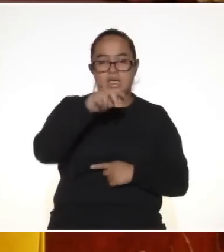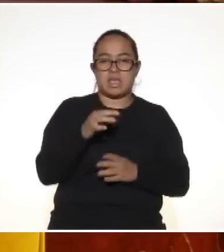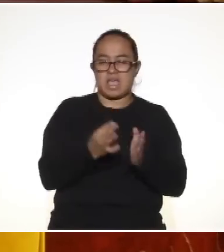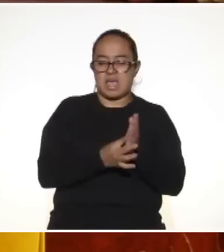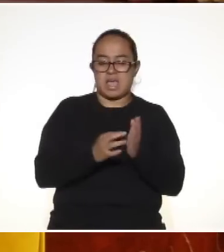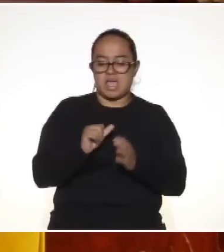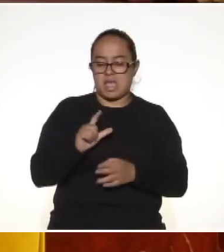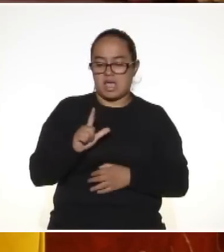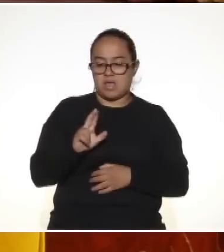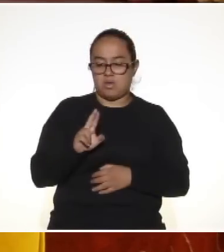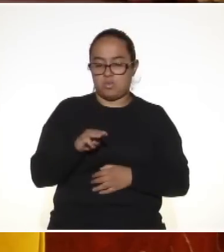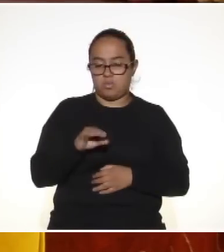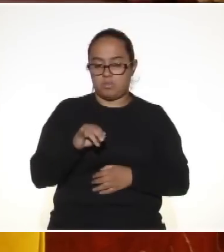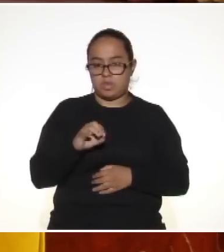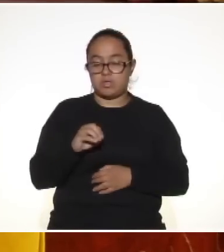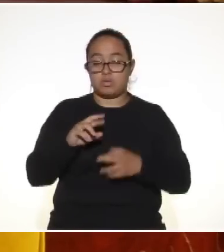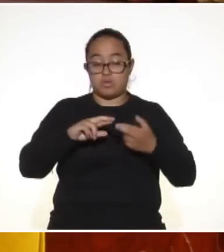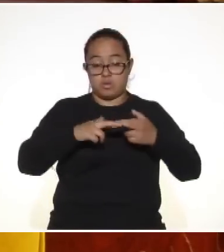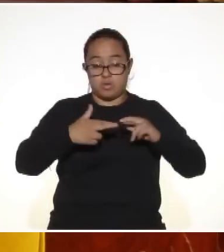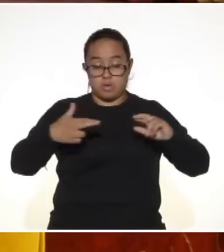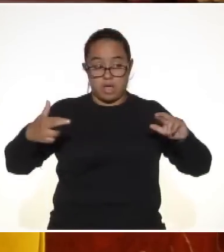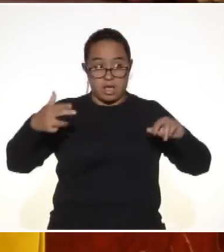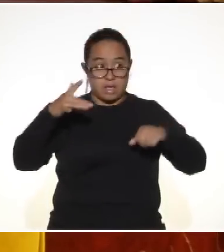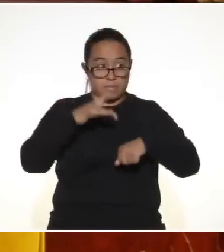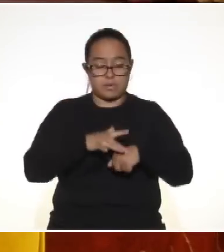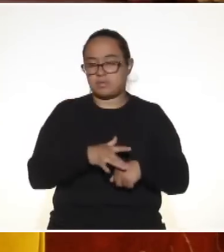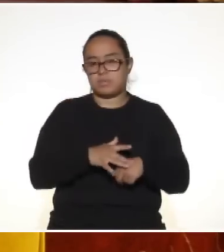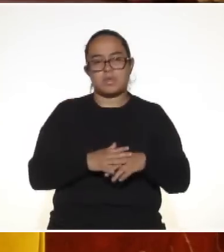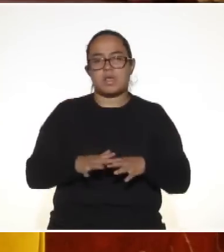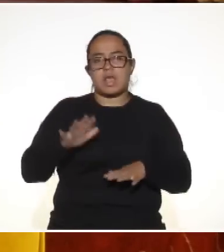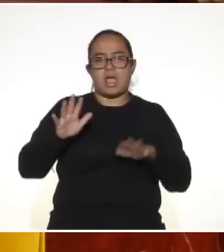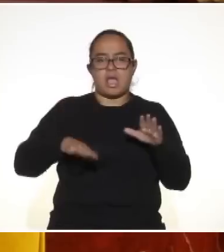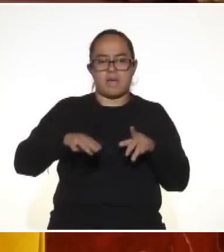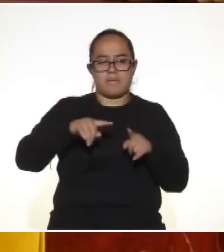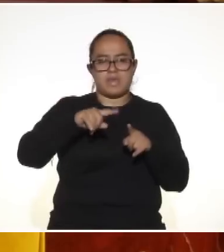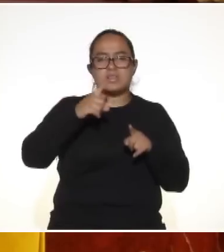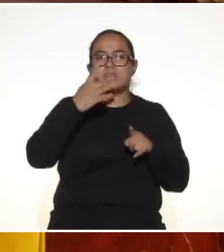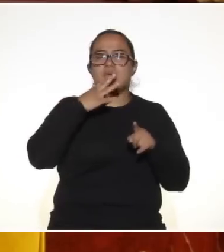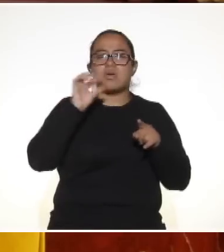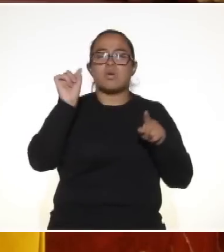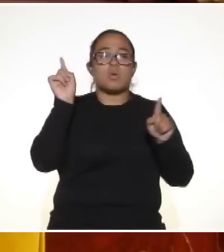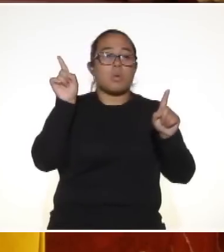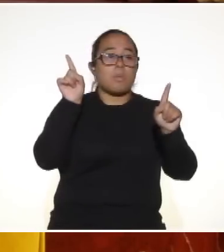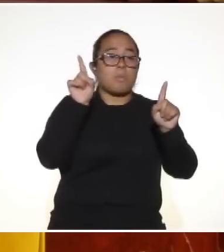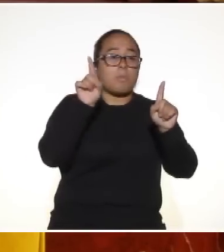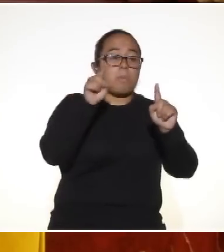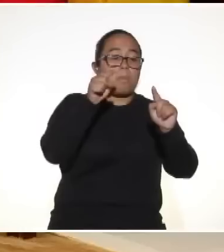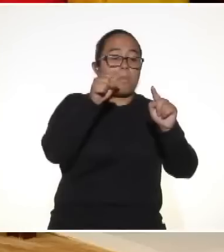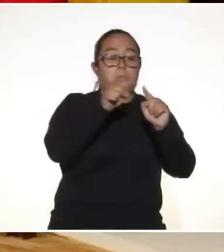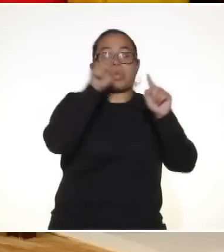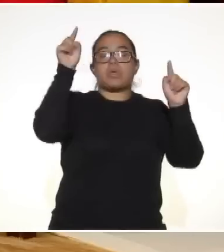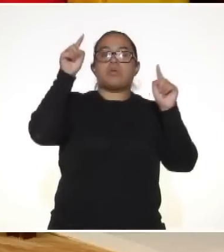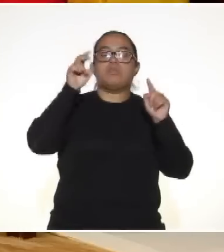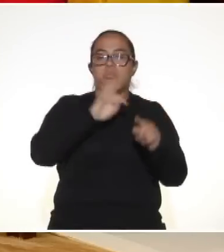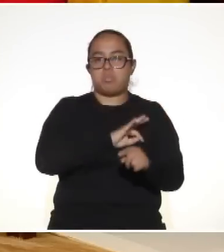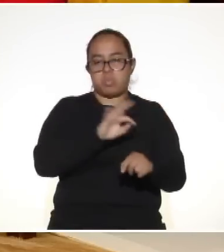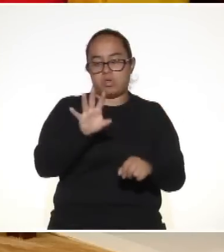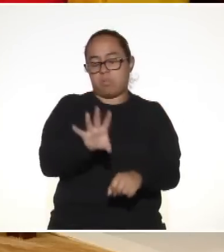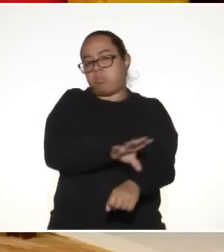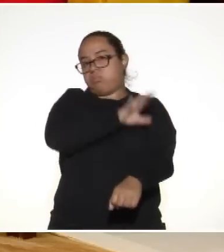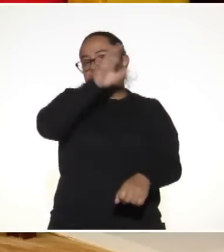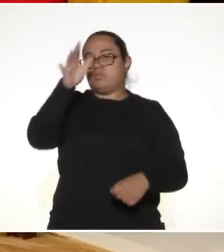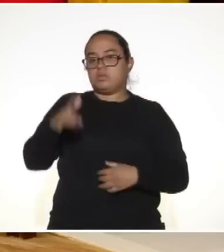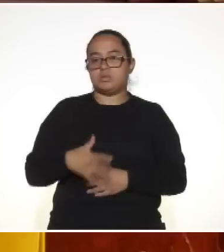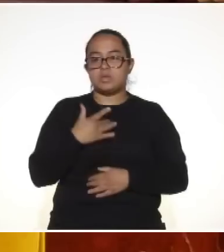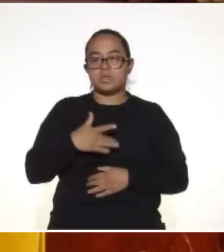no necesariamente tienen que tocar el cable o el poste. A veces el arco eléctrico con que se acerque Es nos que puede dar suficiente, una sí, descarga. claro.